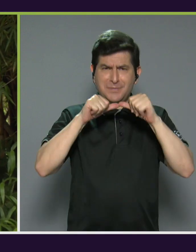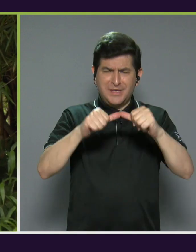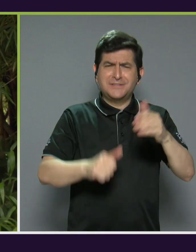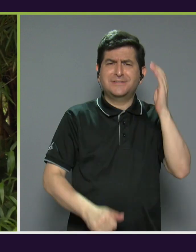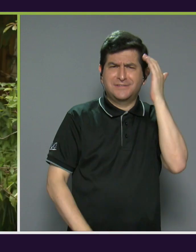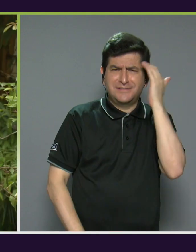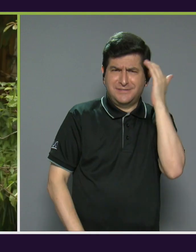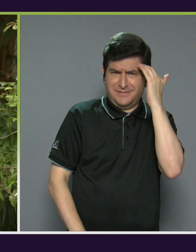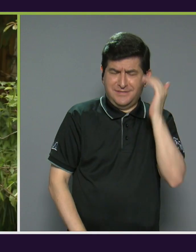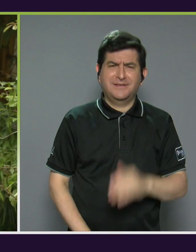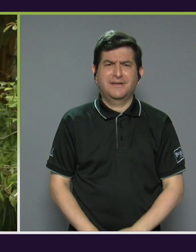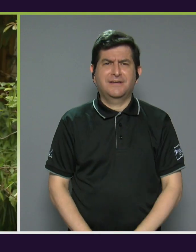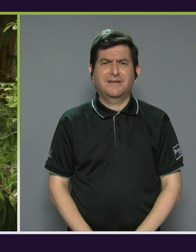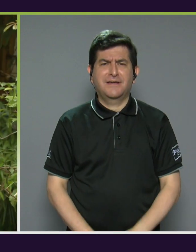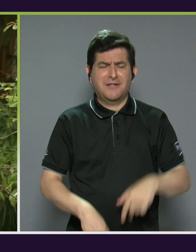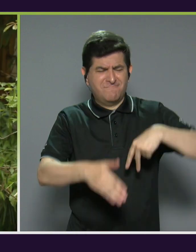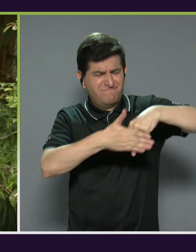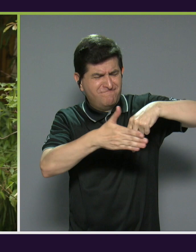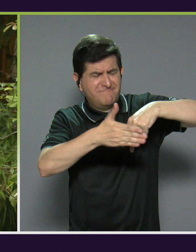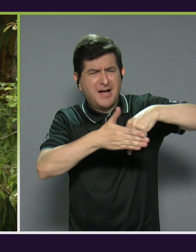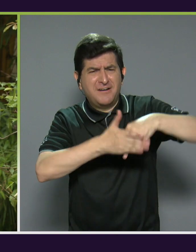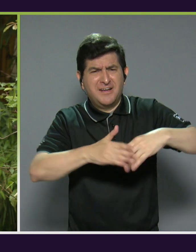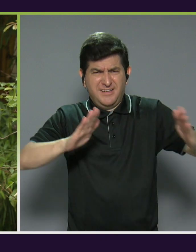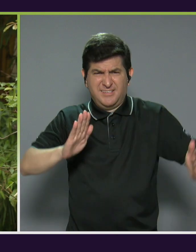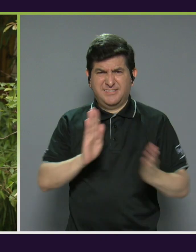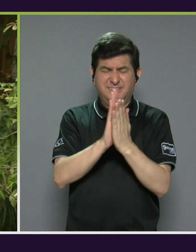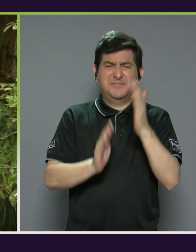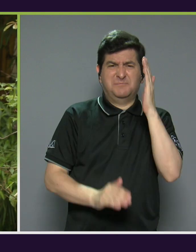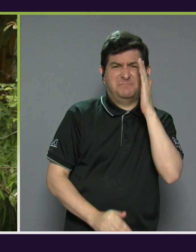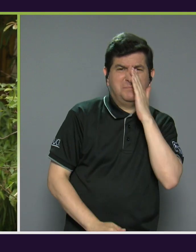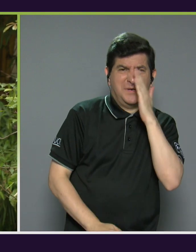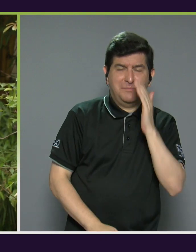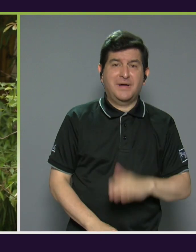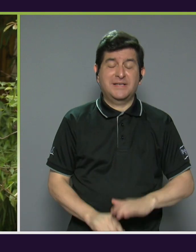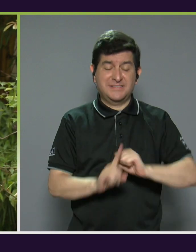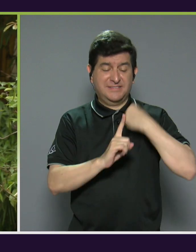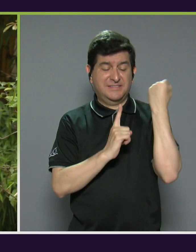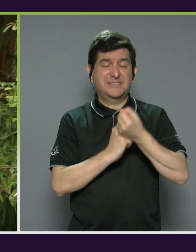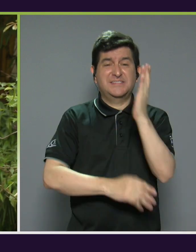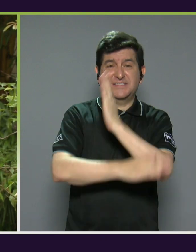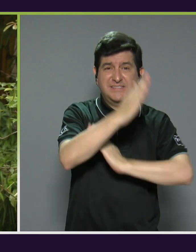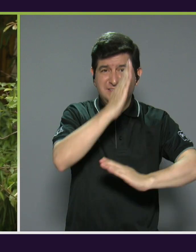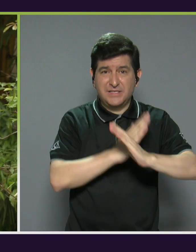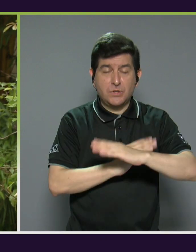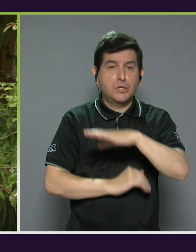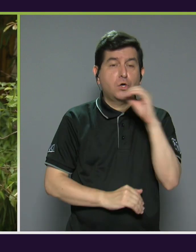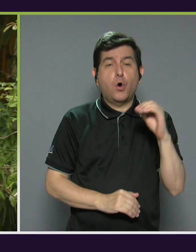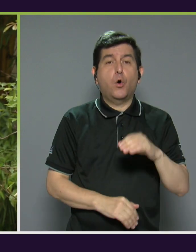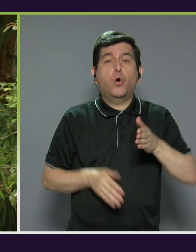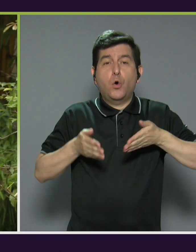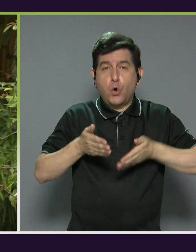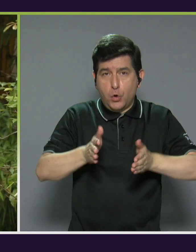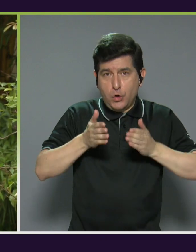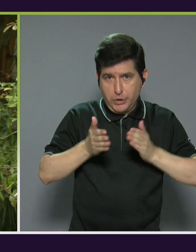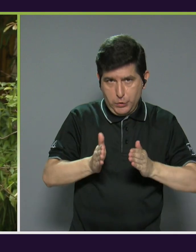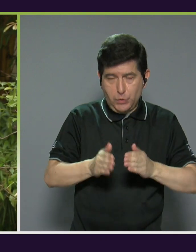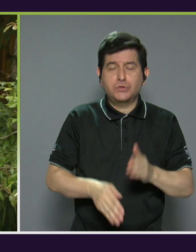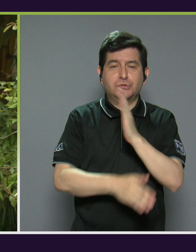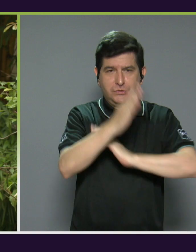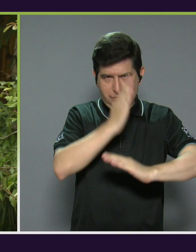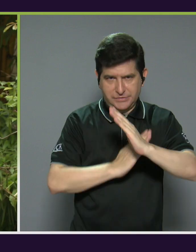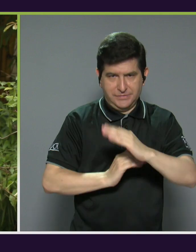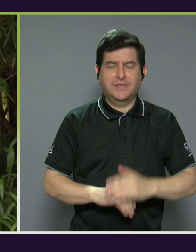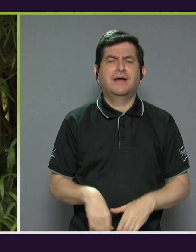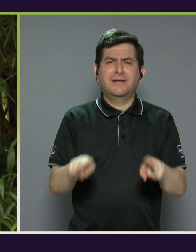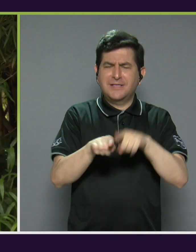del programa seguimos conociendo sobre las barreras a las que se enfrentan las madres por su situación de discapacidad o la de sus hijas